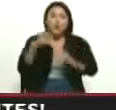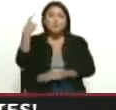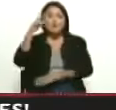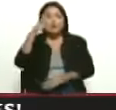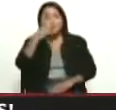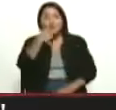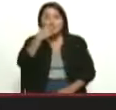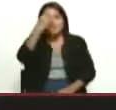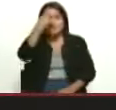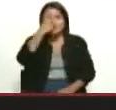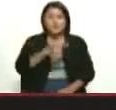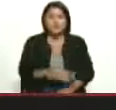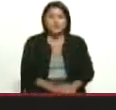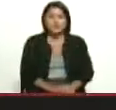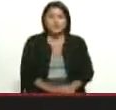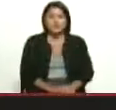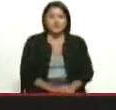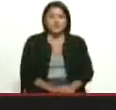Antímano.